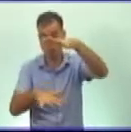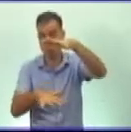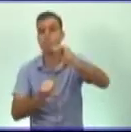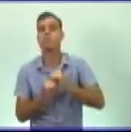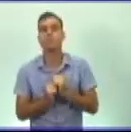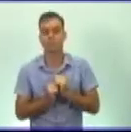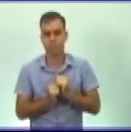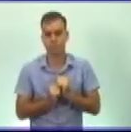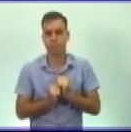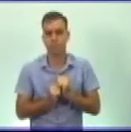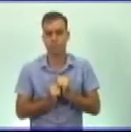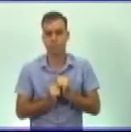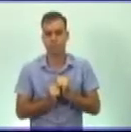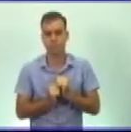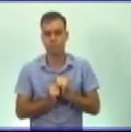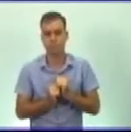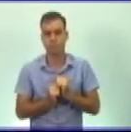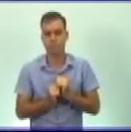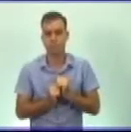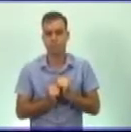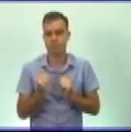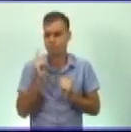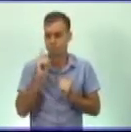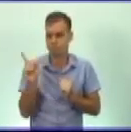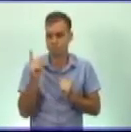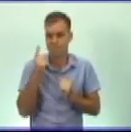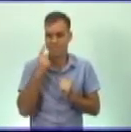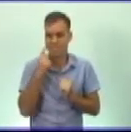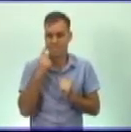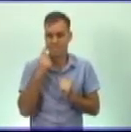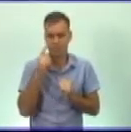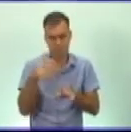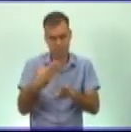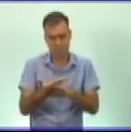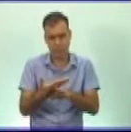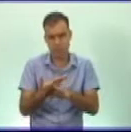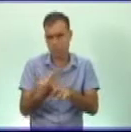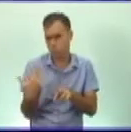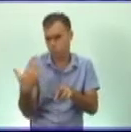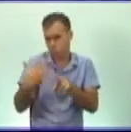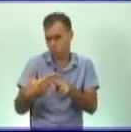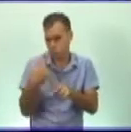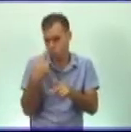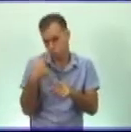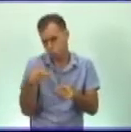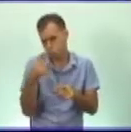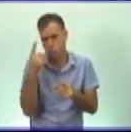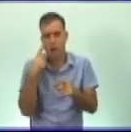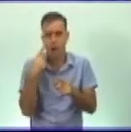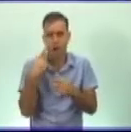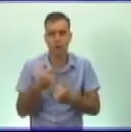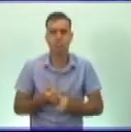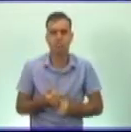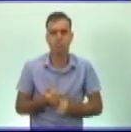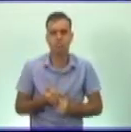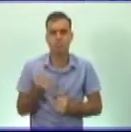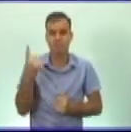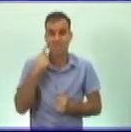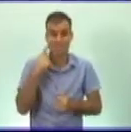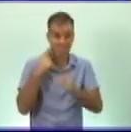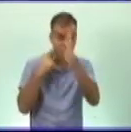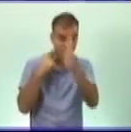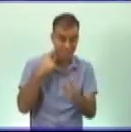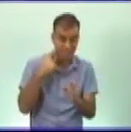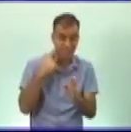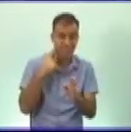Y ahí tienen, bueno, este segmento después lo vamos a denominar mejor, porque este segmento